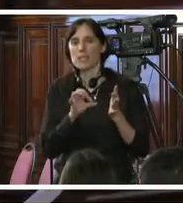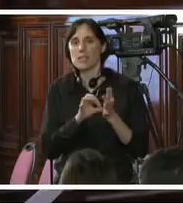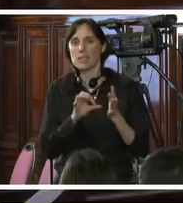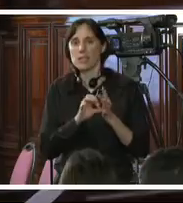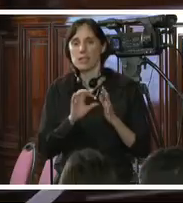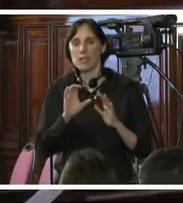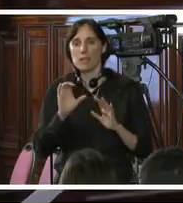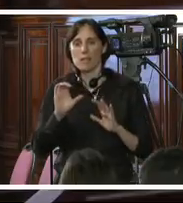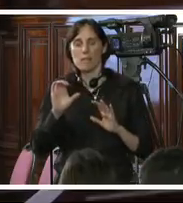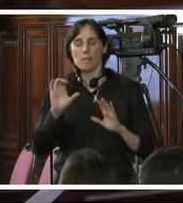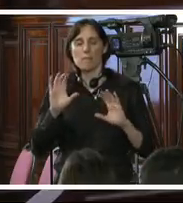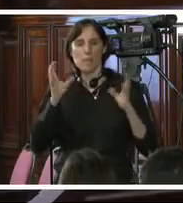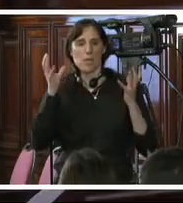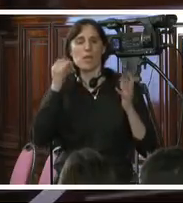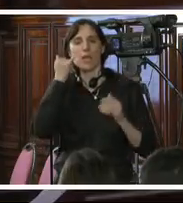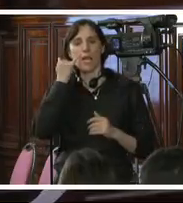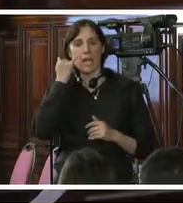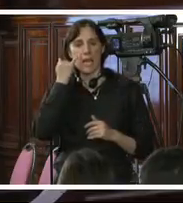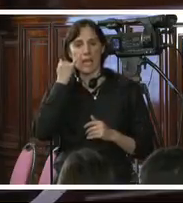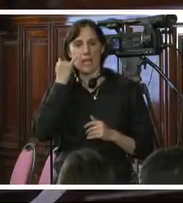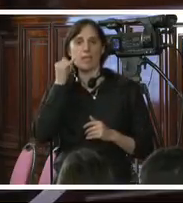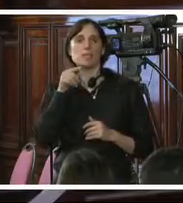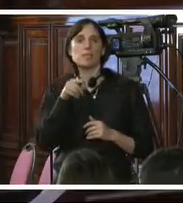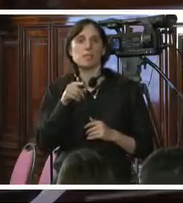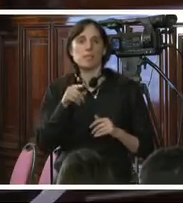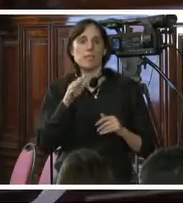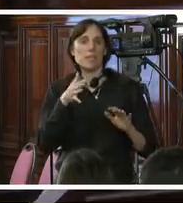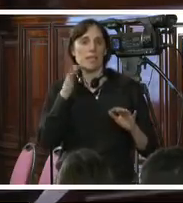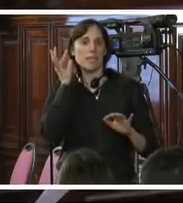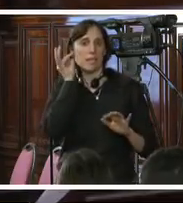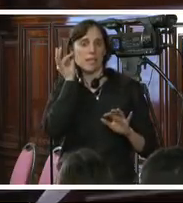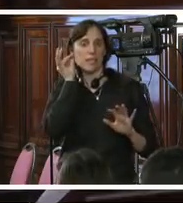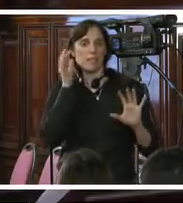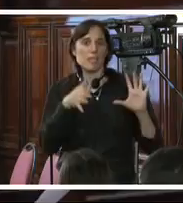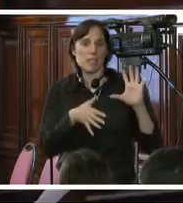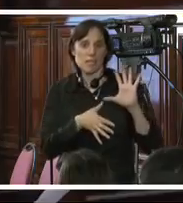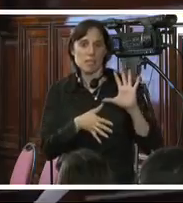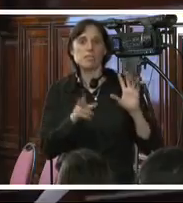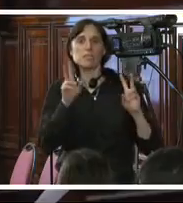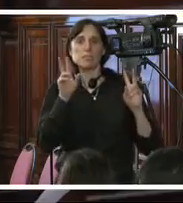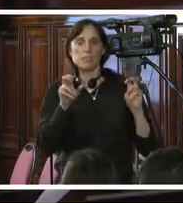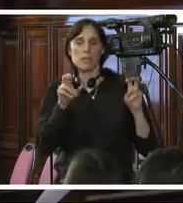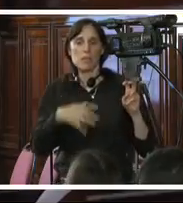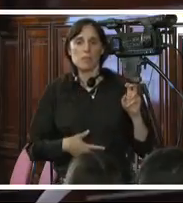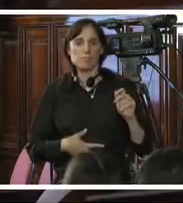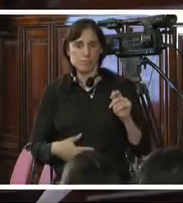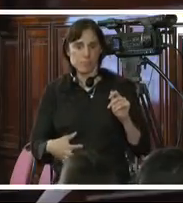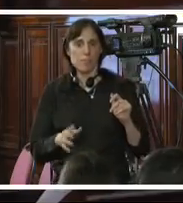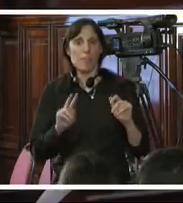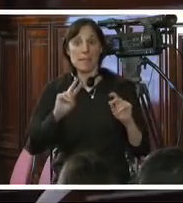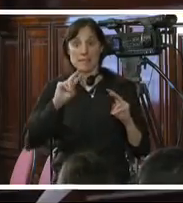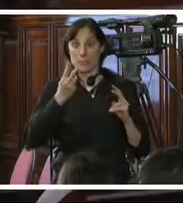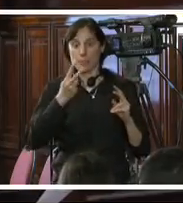violencia sexual contra niñas en los países latinoamericanos y su relación con el embarazo y la maternidad forzada.